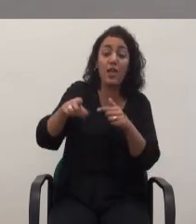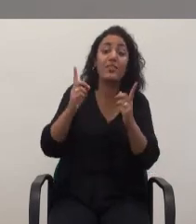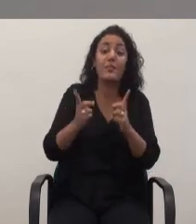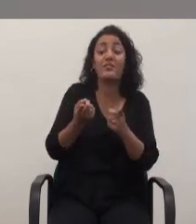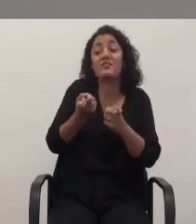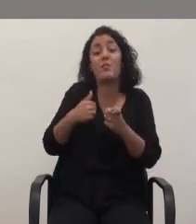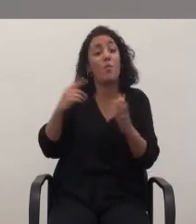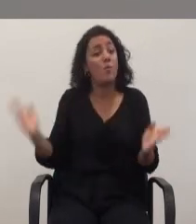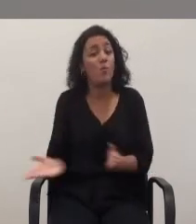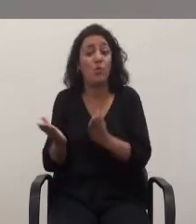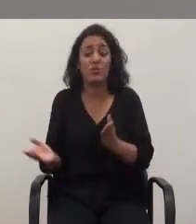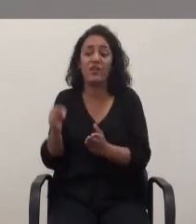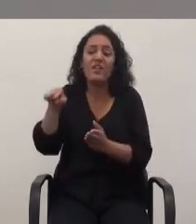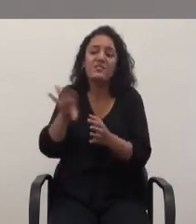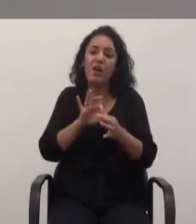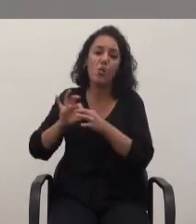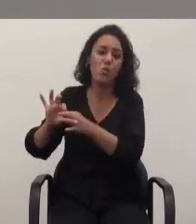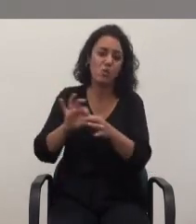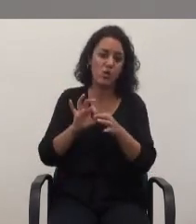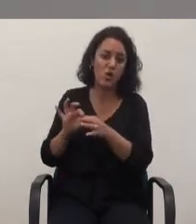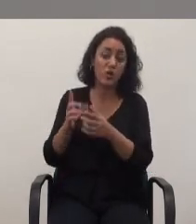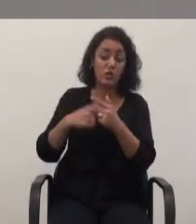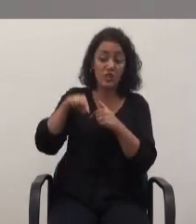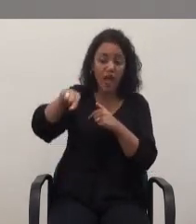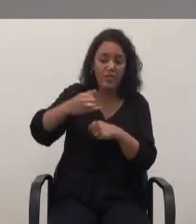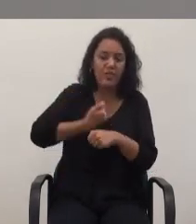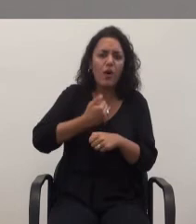trabajo que tendría sentido poner a funcionar o